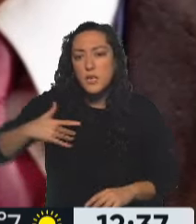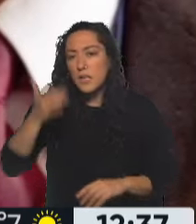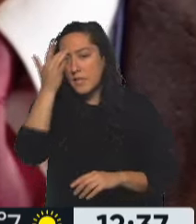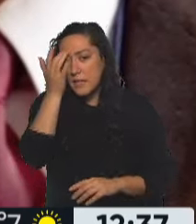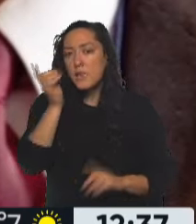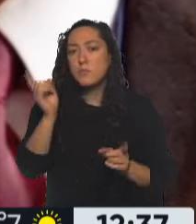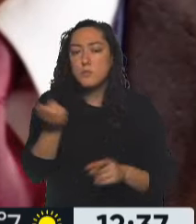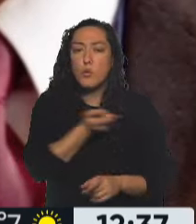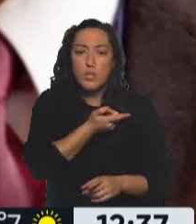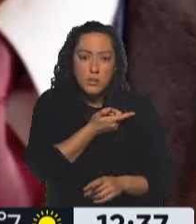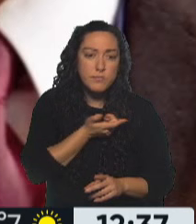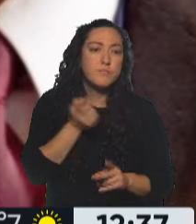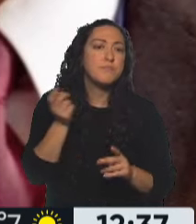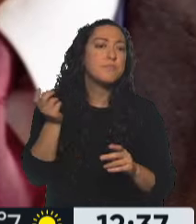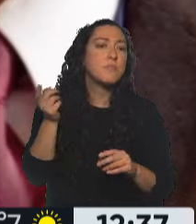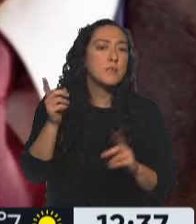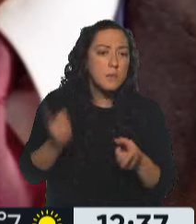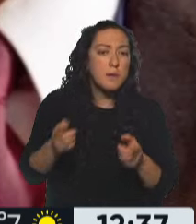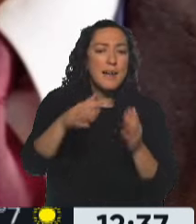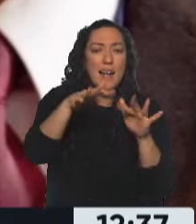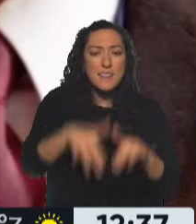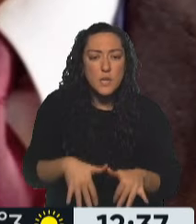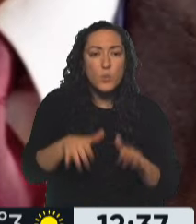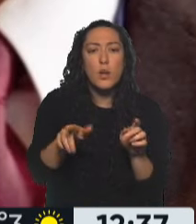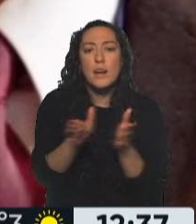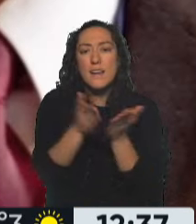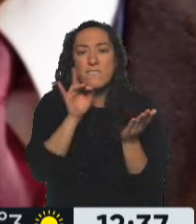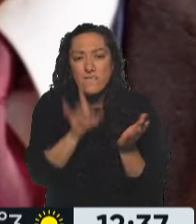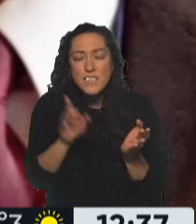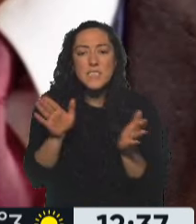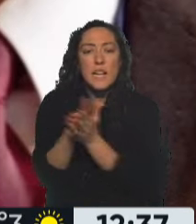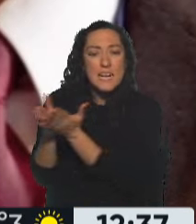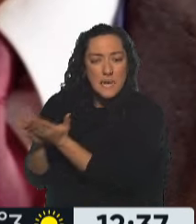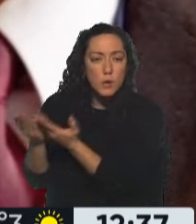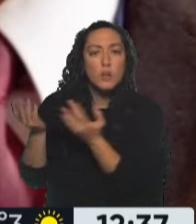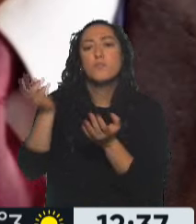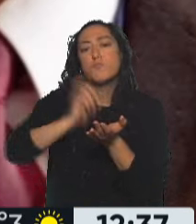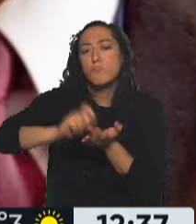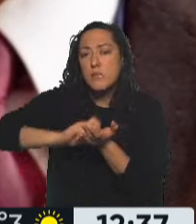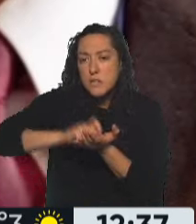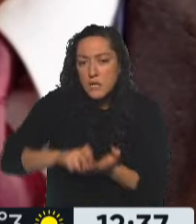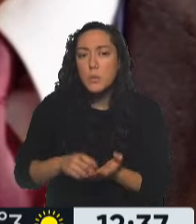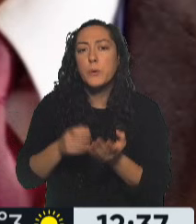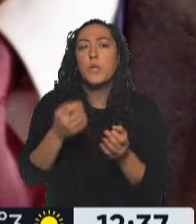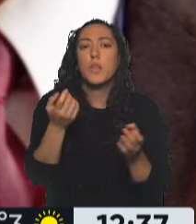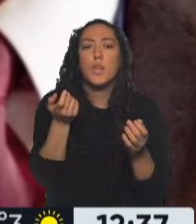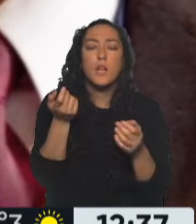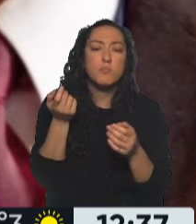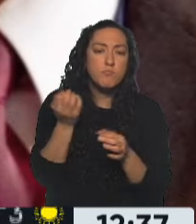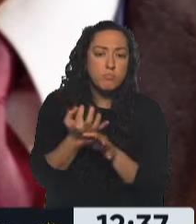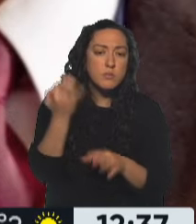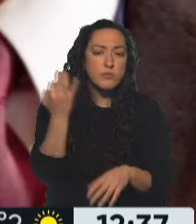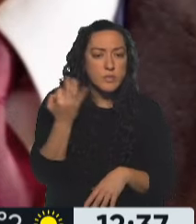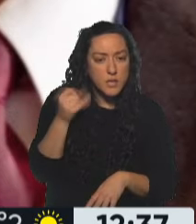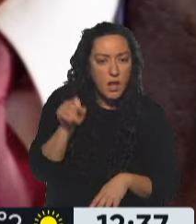misma universidad y autor de numerosos artículos en revistas especializadas y libros, entre ellos China se avecina, la reevolución